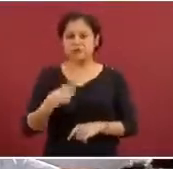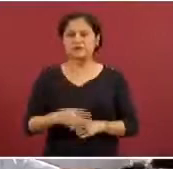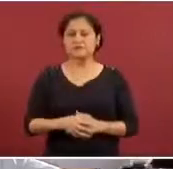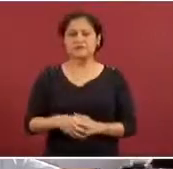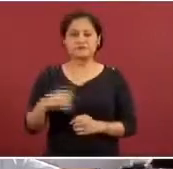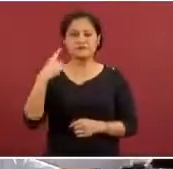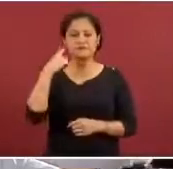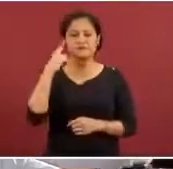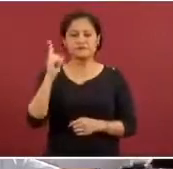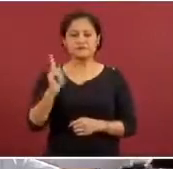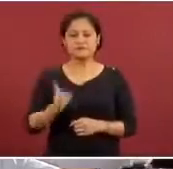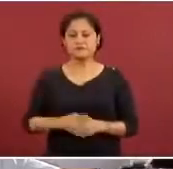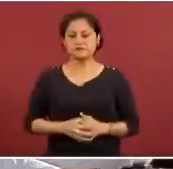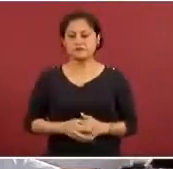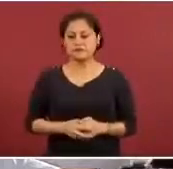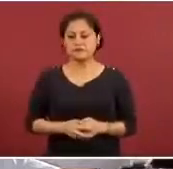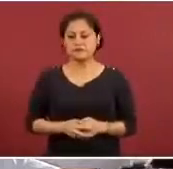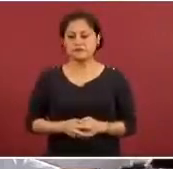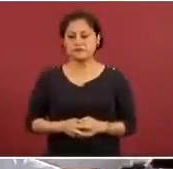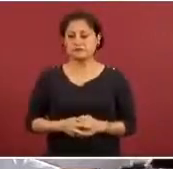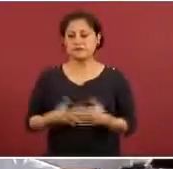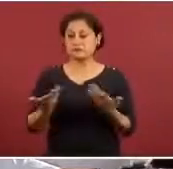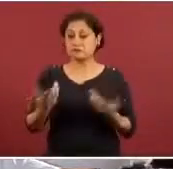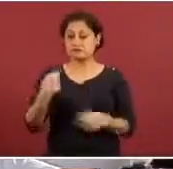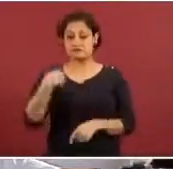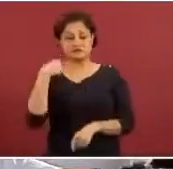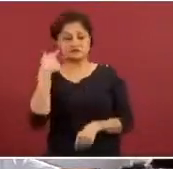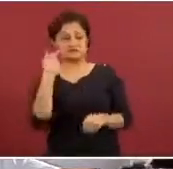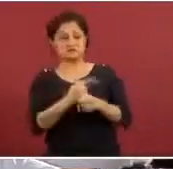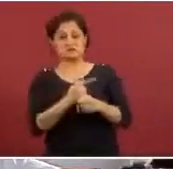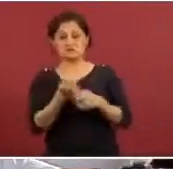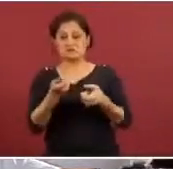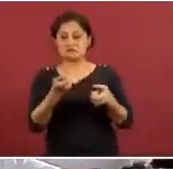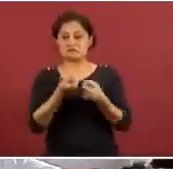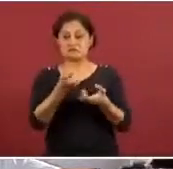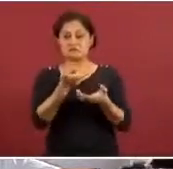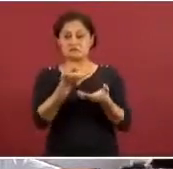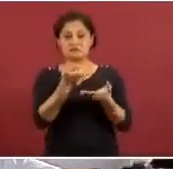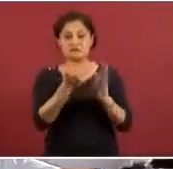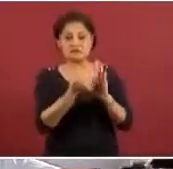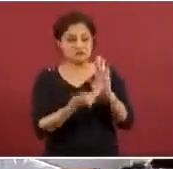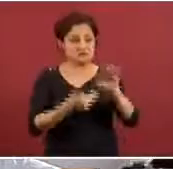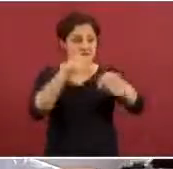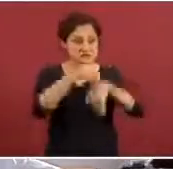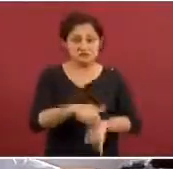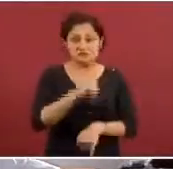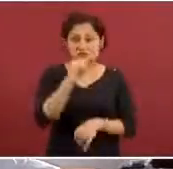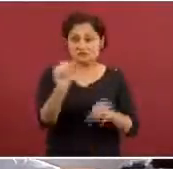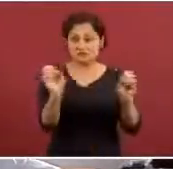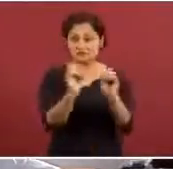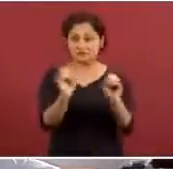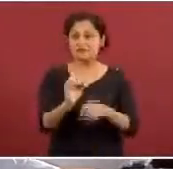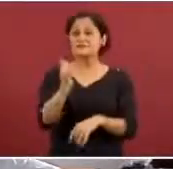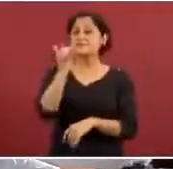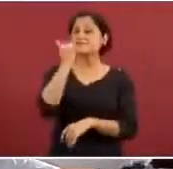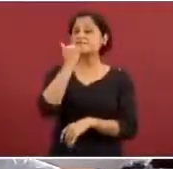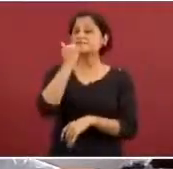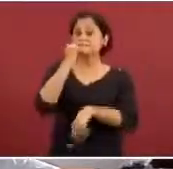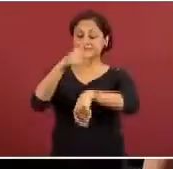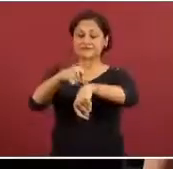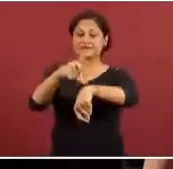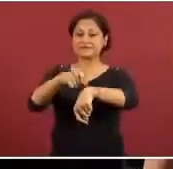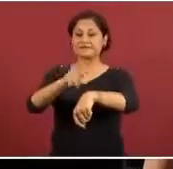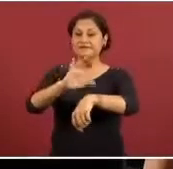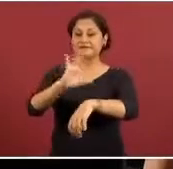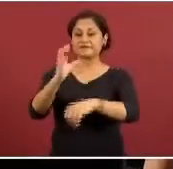las cabinas, no hay ningún control, y aparte, los propios, nada más para perturbar. Bueno, para no sé cuál es el manejo,